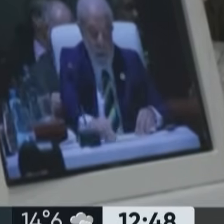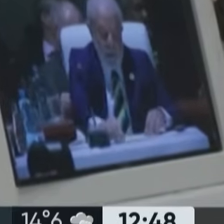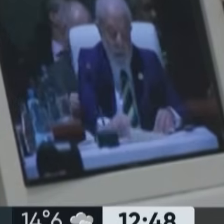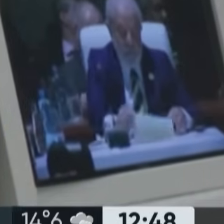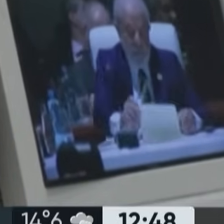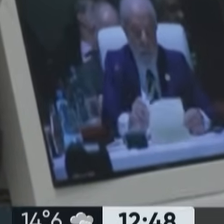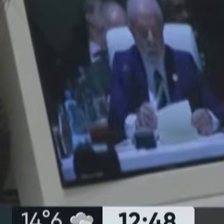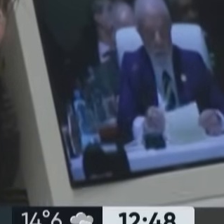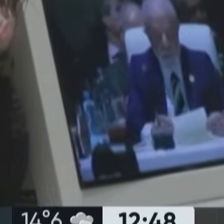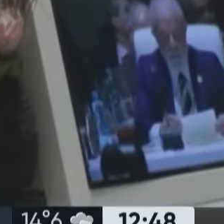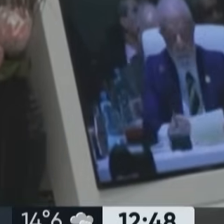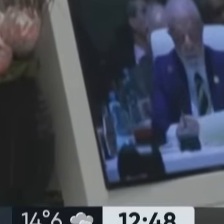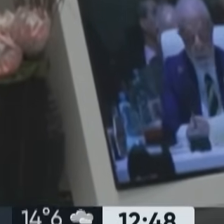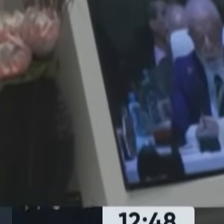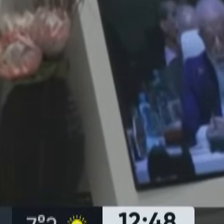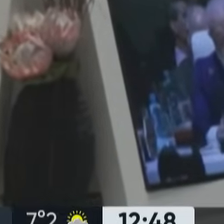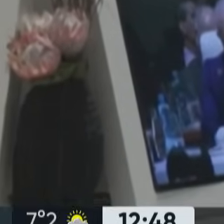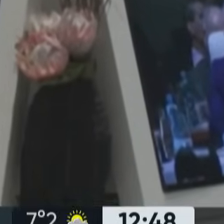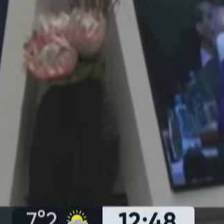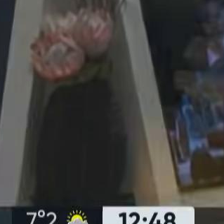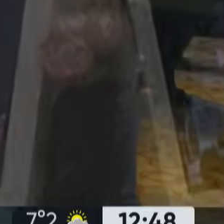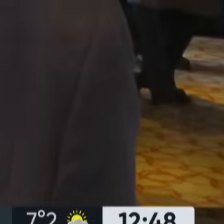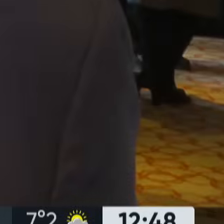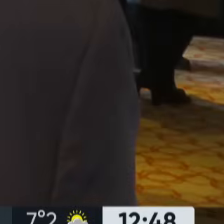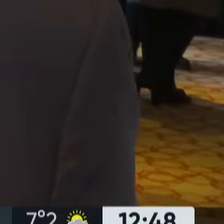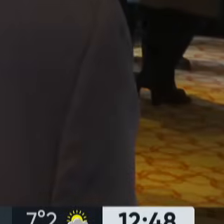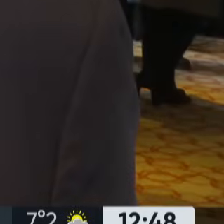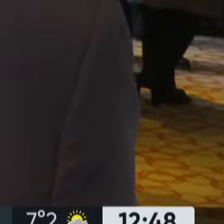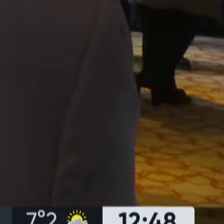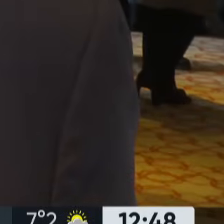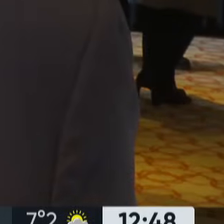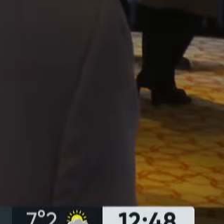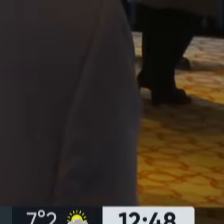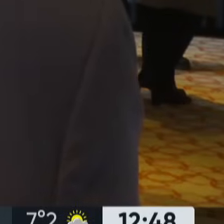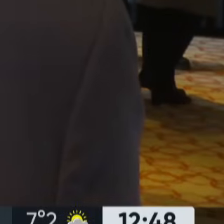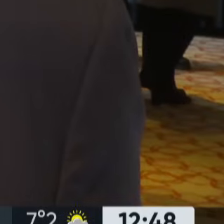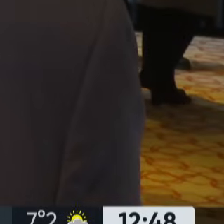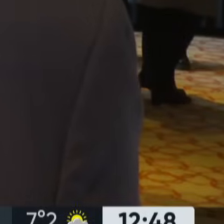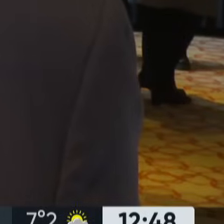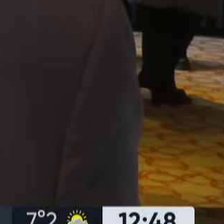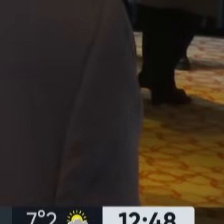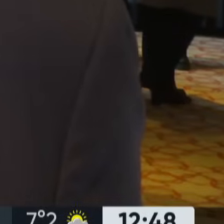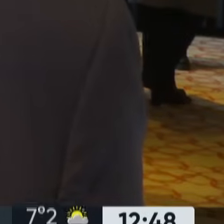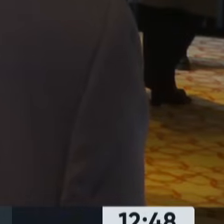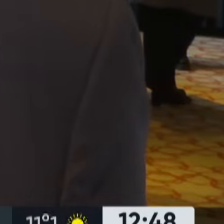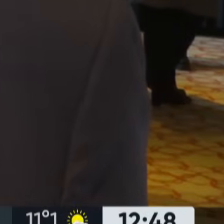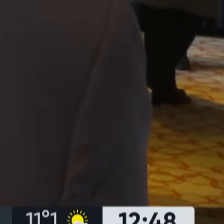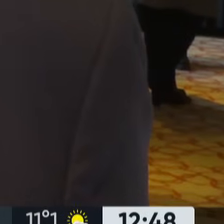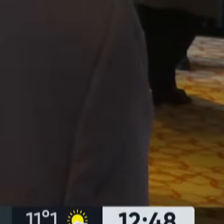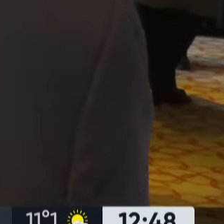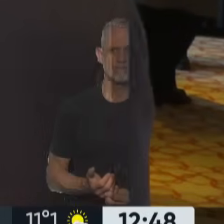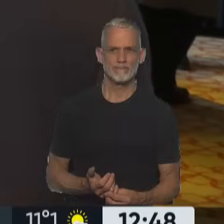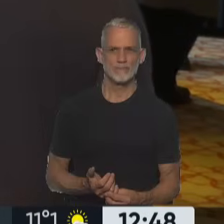el brexit es una agrupación de varios países con los cuales nuestra Argentina tiene excelentes